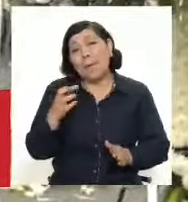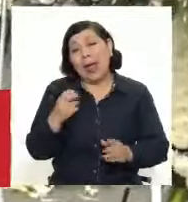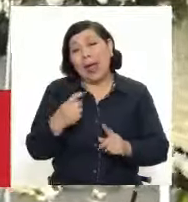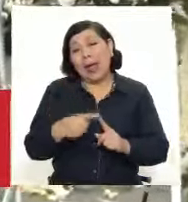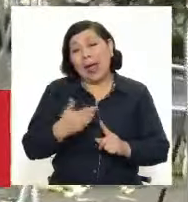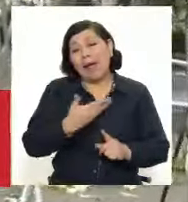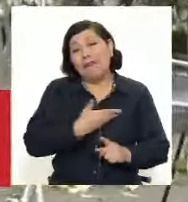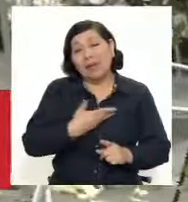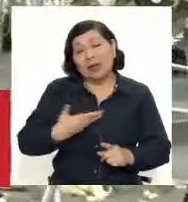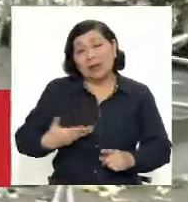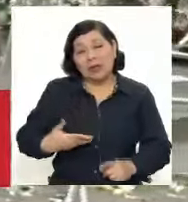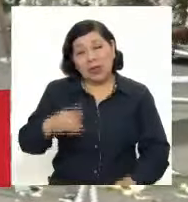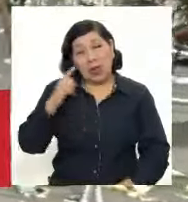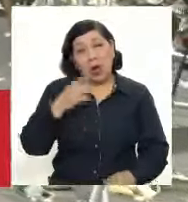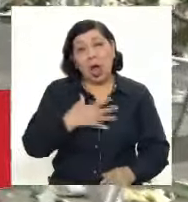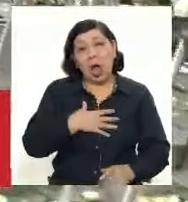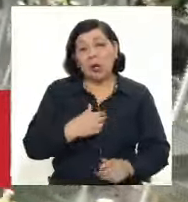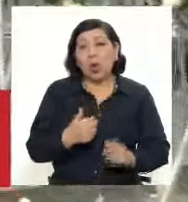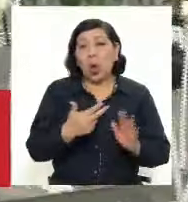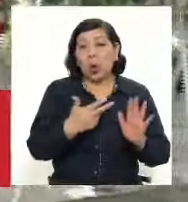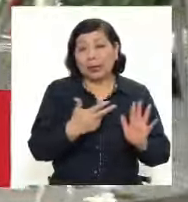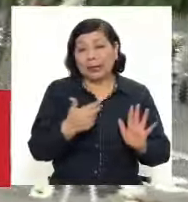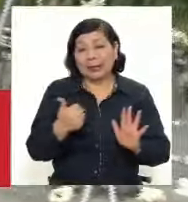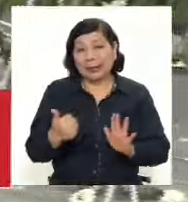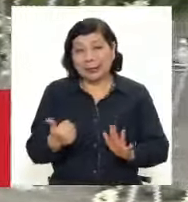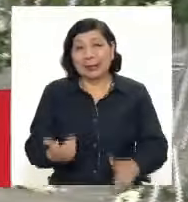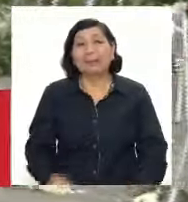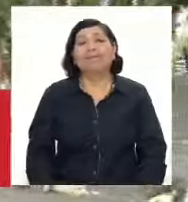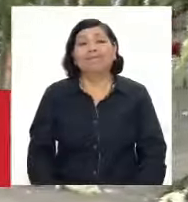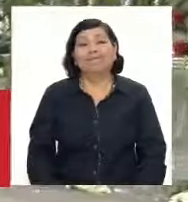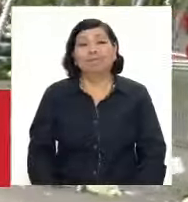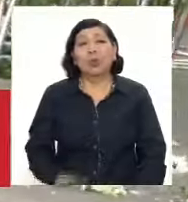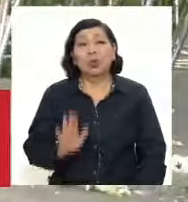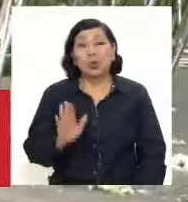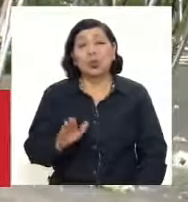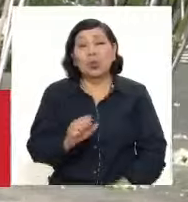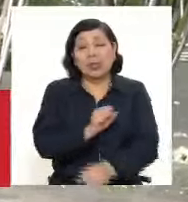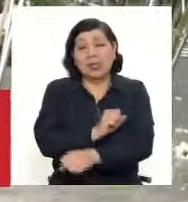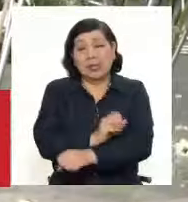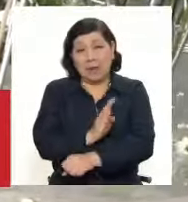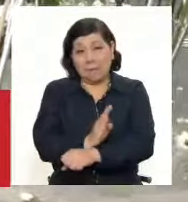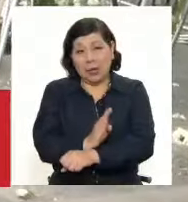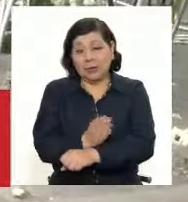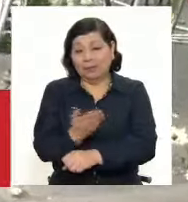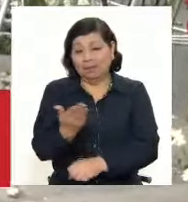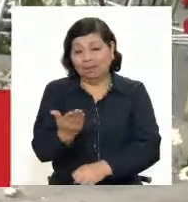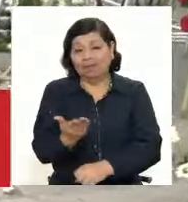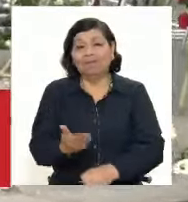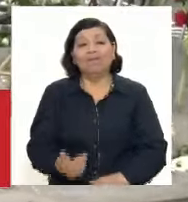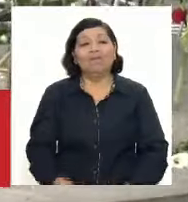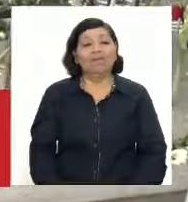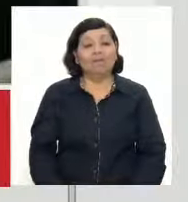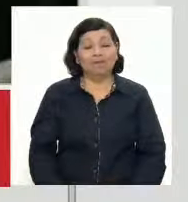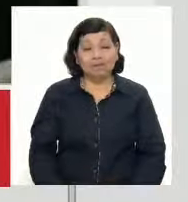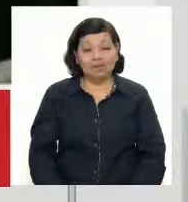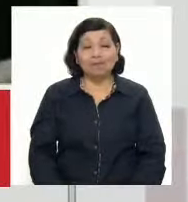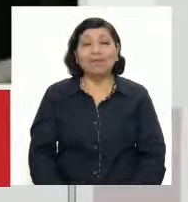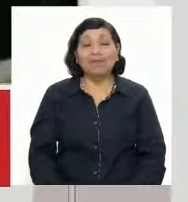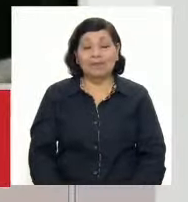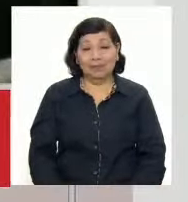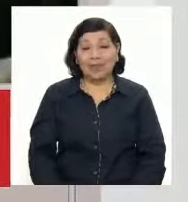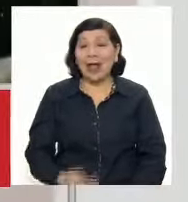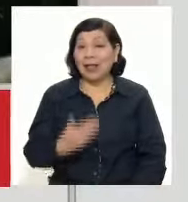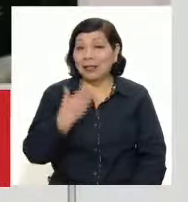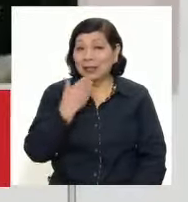expresidente Alberto Fujimori, a los 86 años de edad en su casa de San Borja. Con ustedes, compañeras, en Estudios Centrales. Bien,